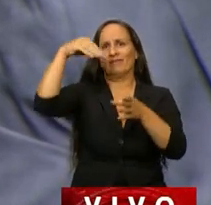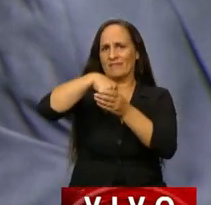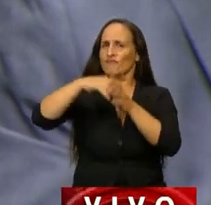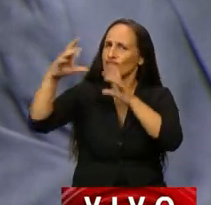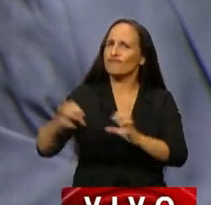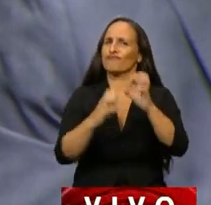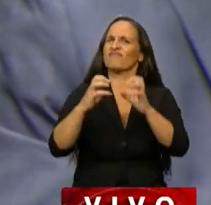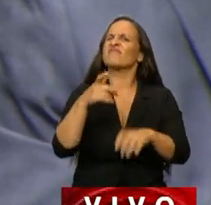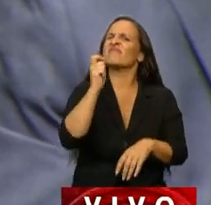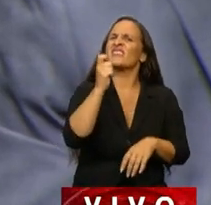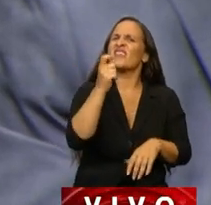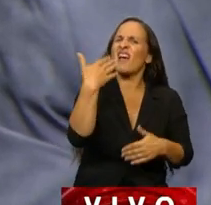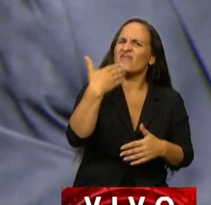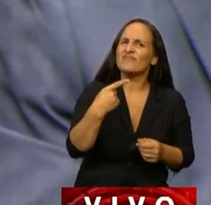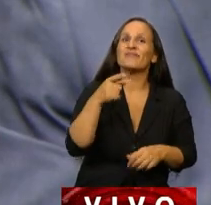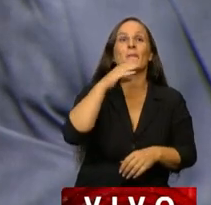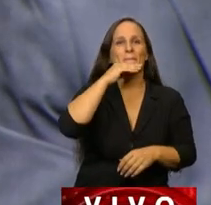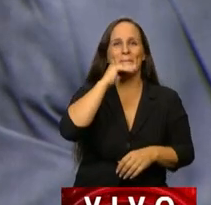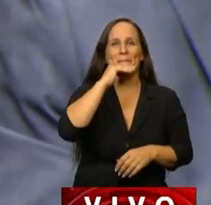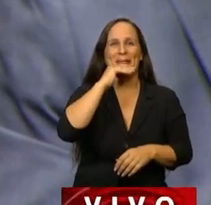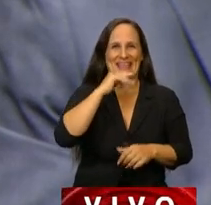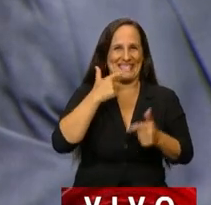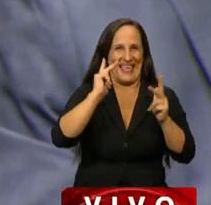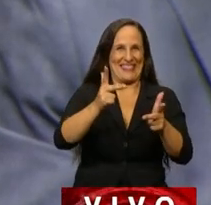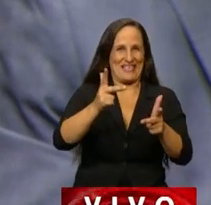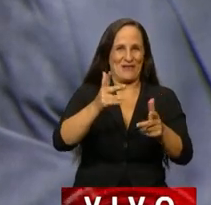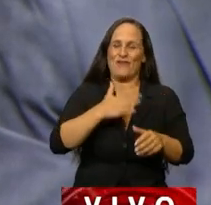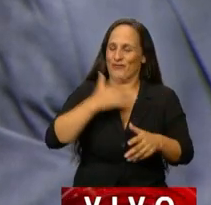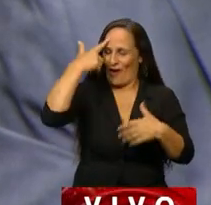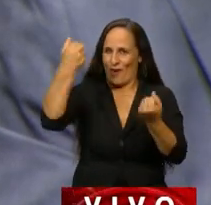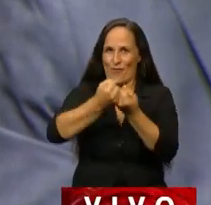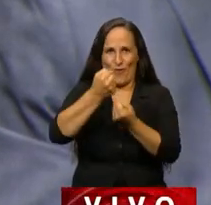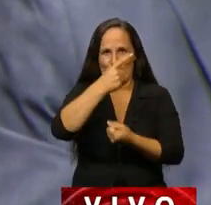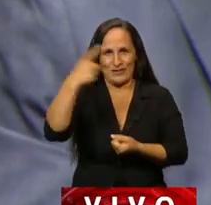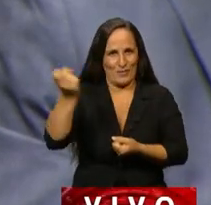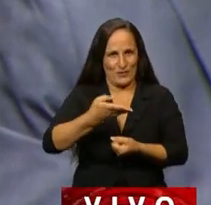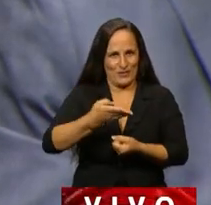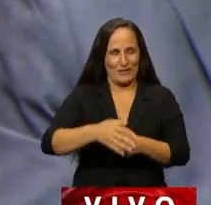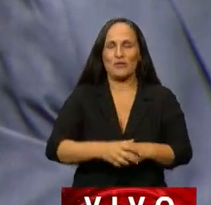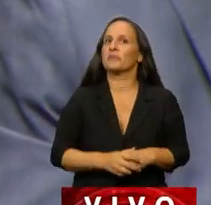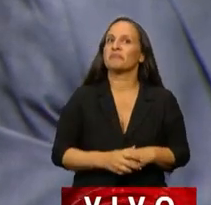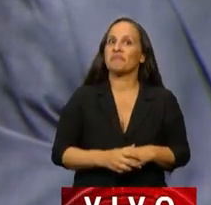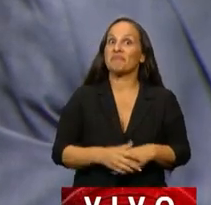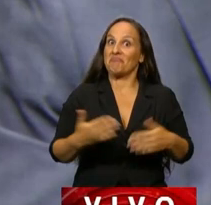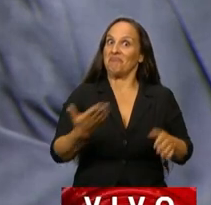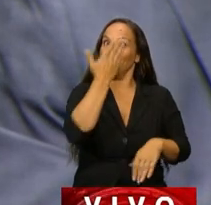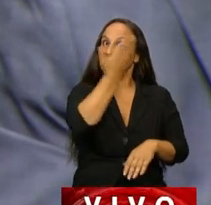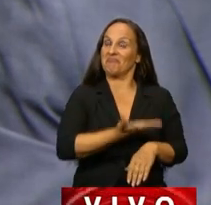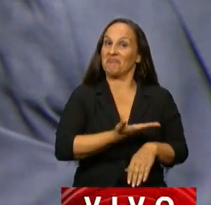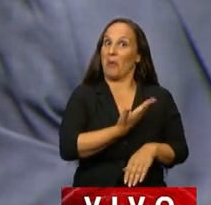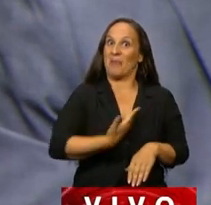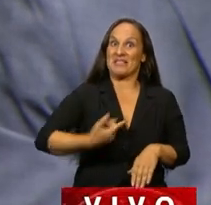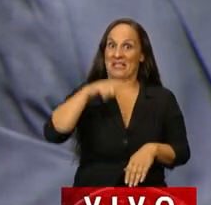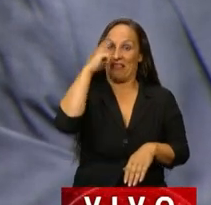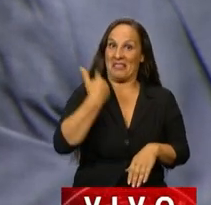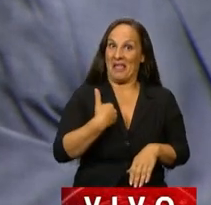palabras son del presidente de la Cámara, Sergio Massa, que comparto plenamente. Y esta decisión del presidente de la Nación